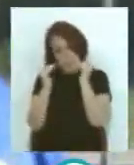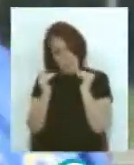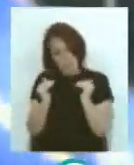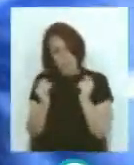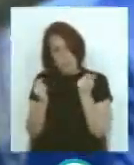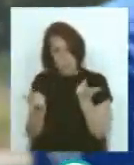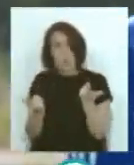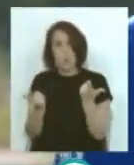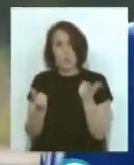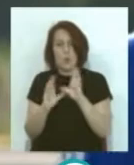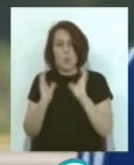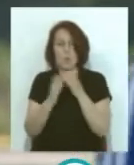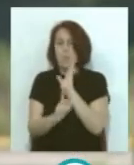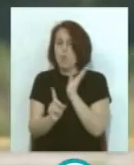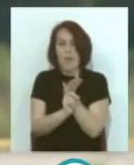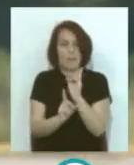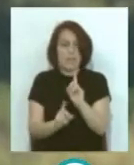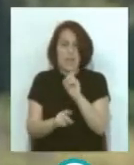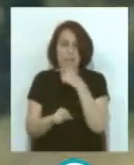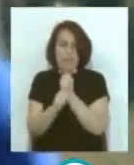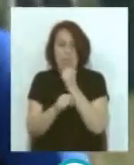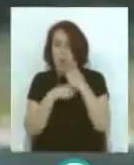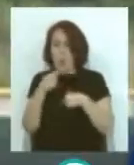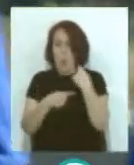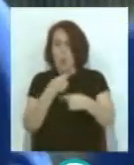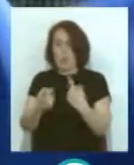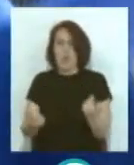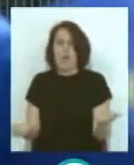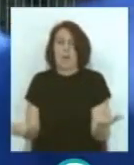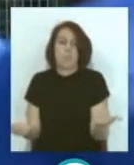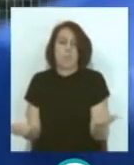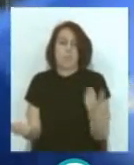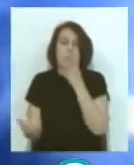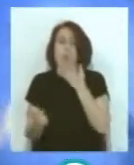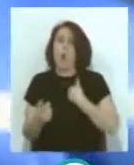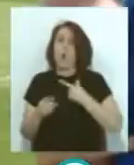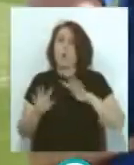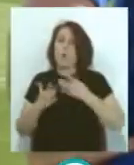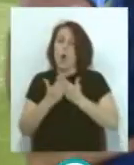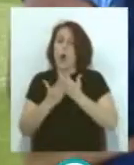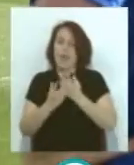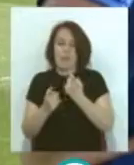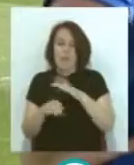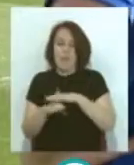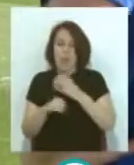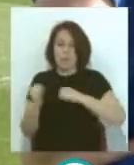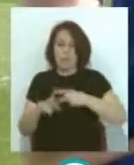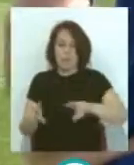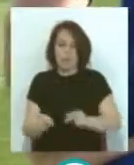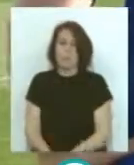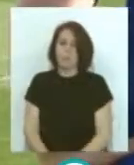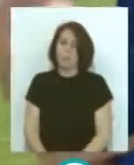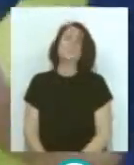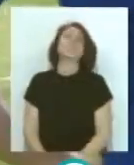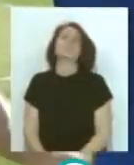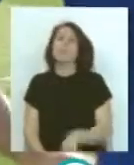afecta al grupo y al trabajo diario a falta de 9 jornadas, como decimos, para finalizar el campeonato. Sí, y antes